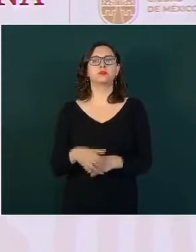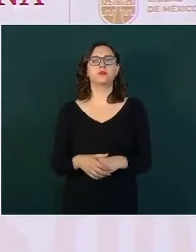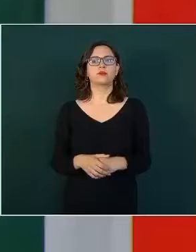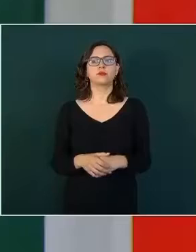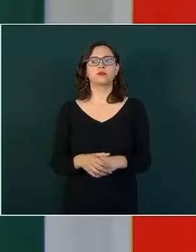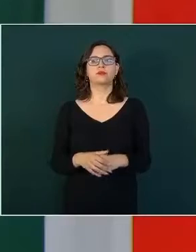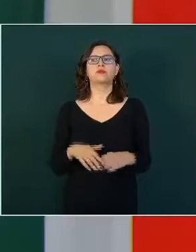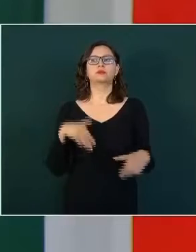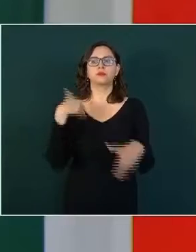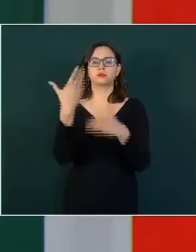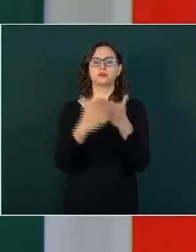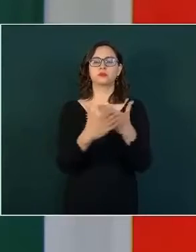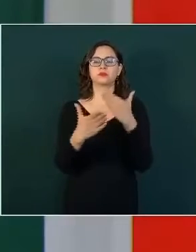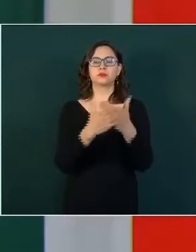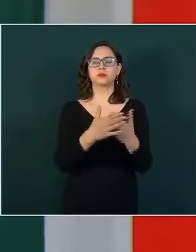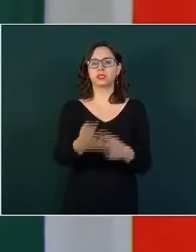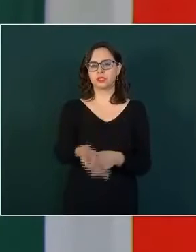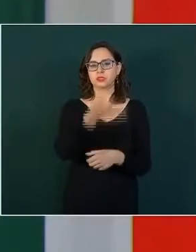que vamos a inaugurar